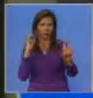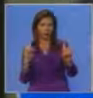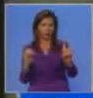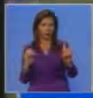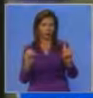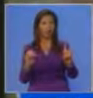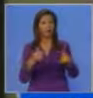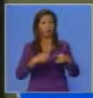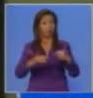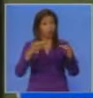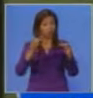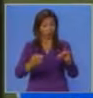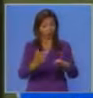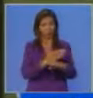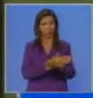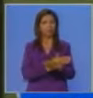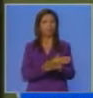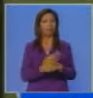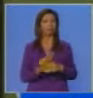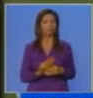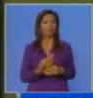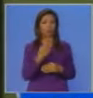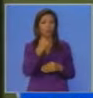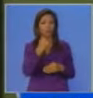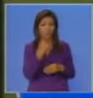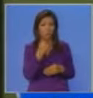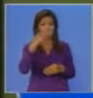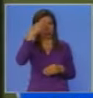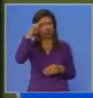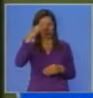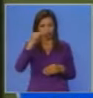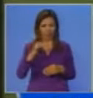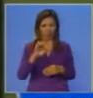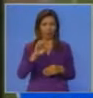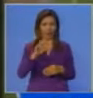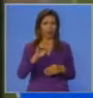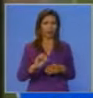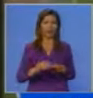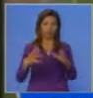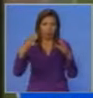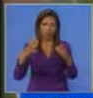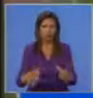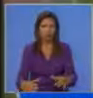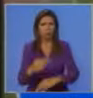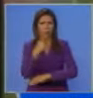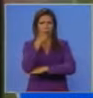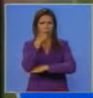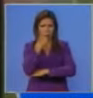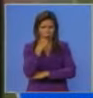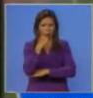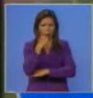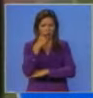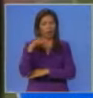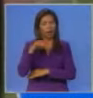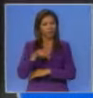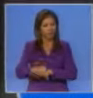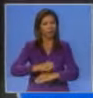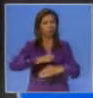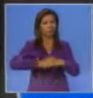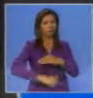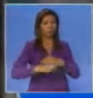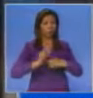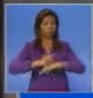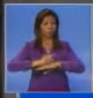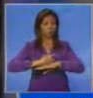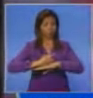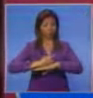penalti pitado por el árbitro uruguayo nacionalizado mexicano Edgardo Codesal y convertido por Andreas Brehme en el minuto 86 de